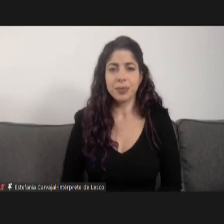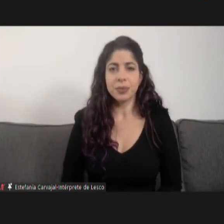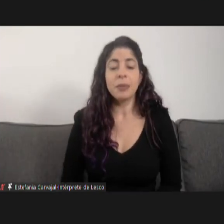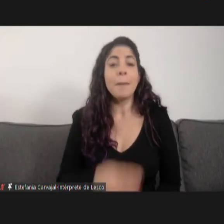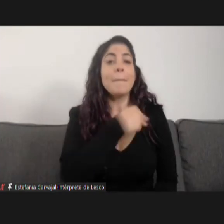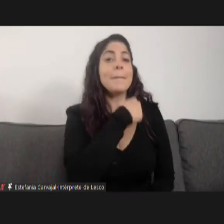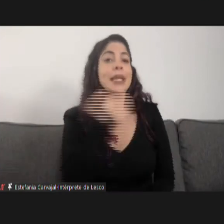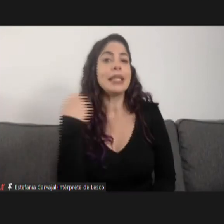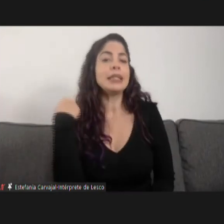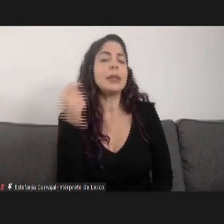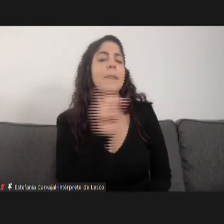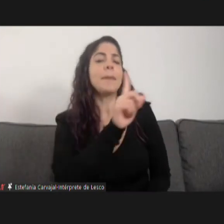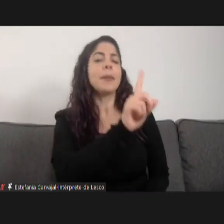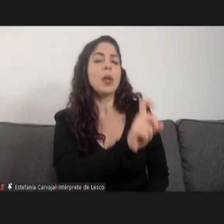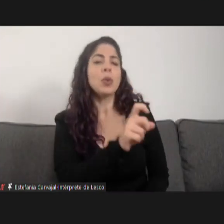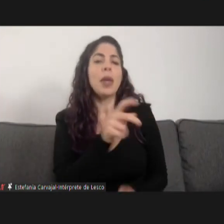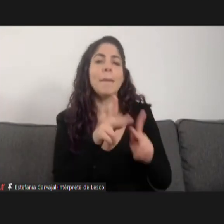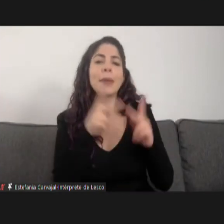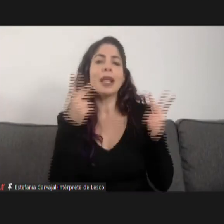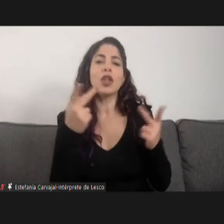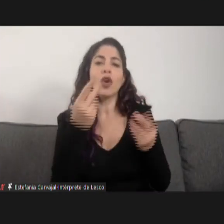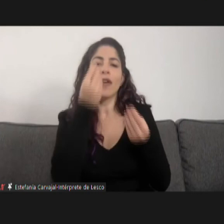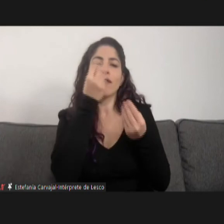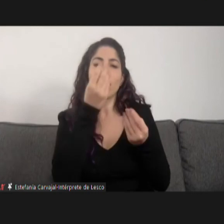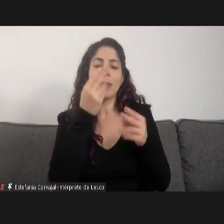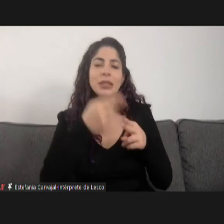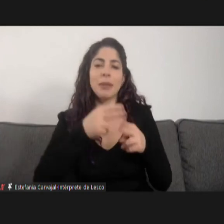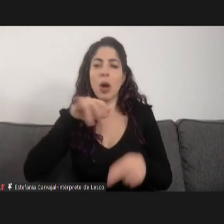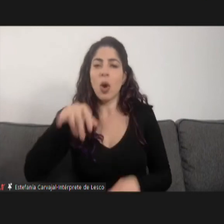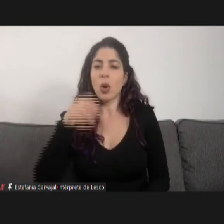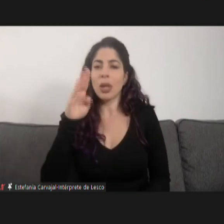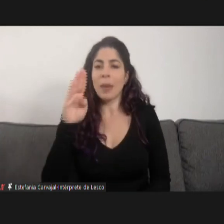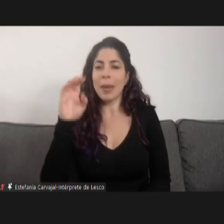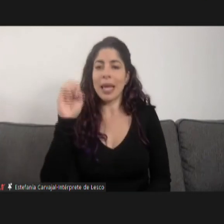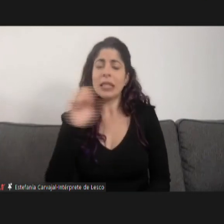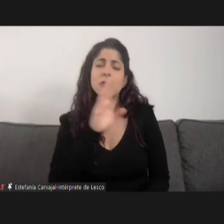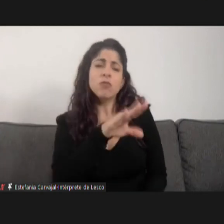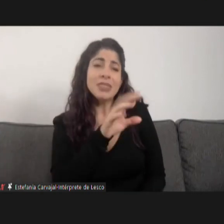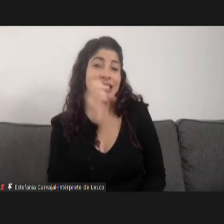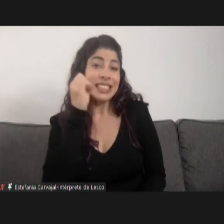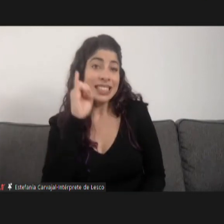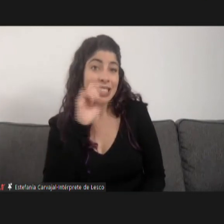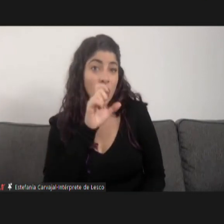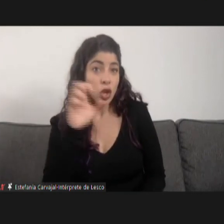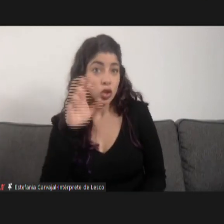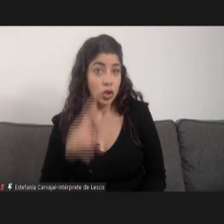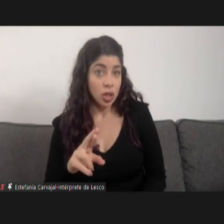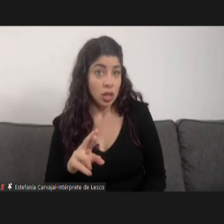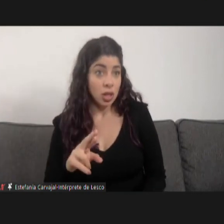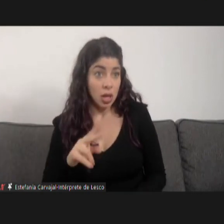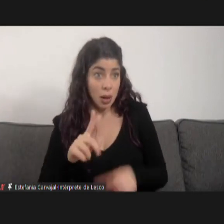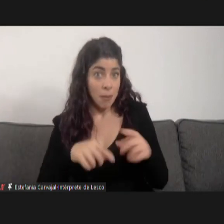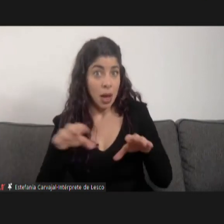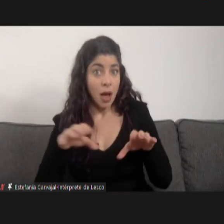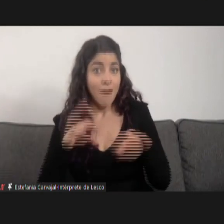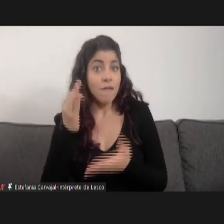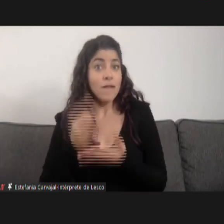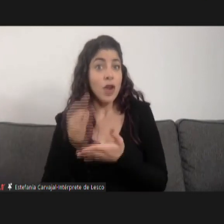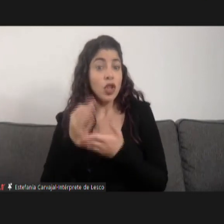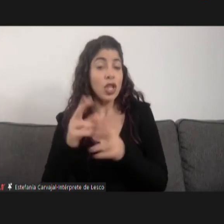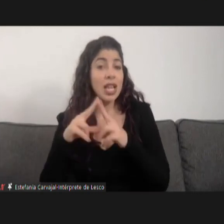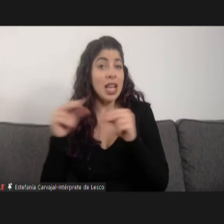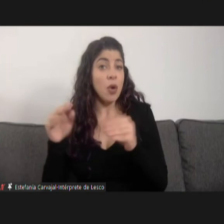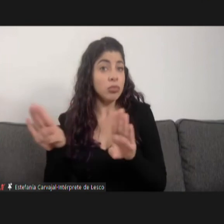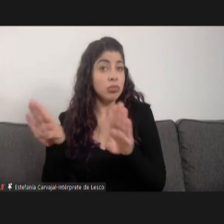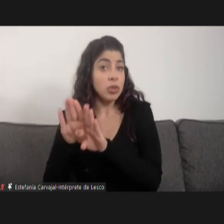Ministro, consulta el periódico informativo JBS, si Costa Rica va a tomar acciones de cerrar las fronteras con Nicaragua